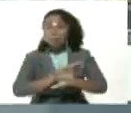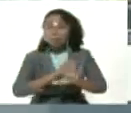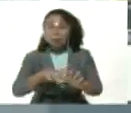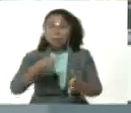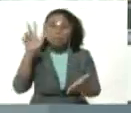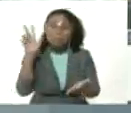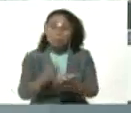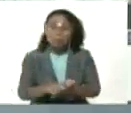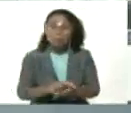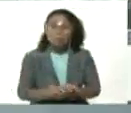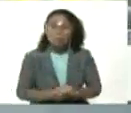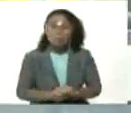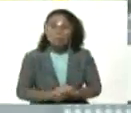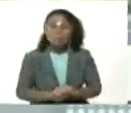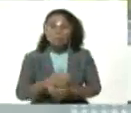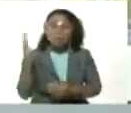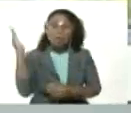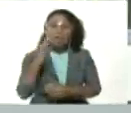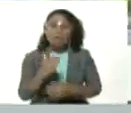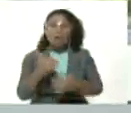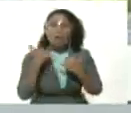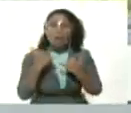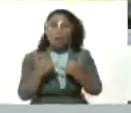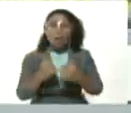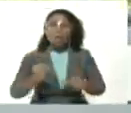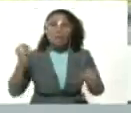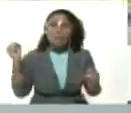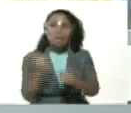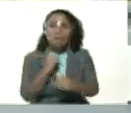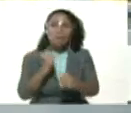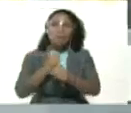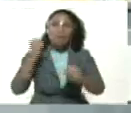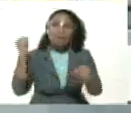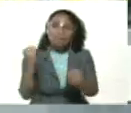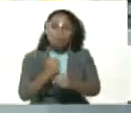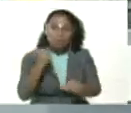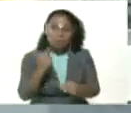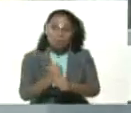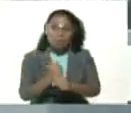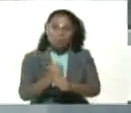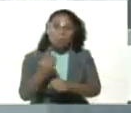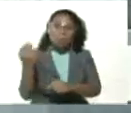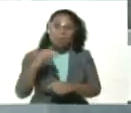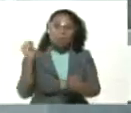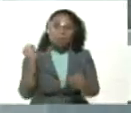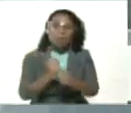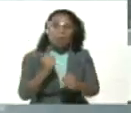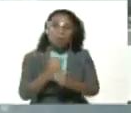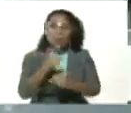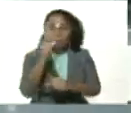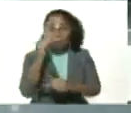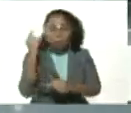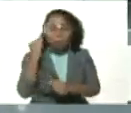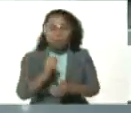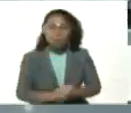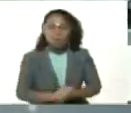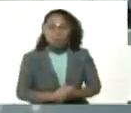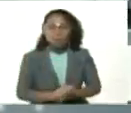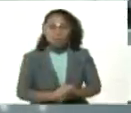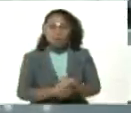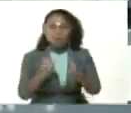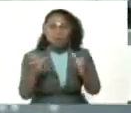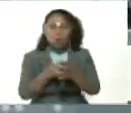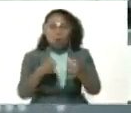aprobó. Lo que viene es trabajo, trabajo y más trabajo, muchachos y muchachas, con la clase